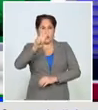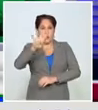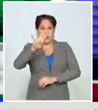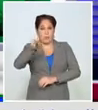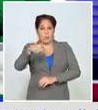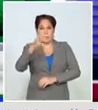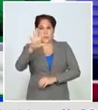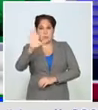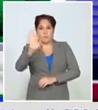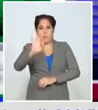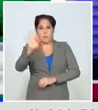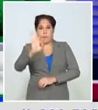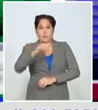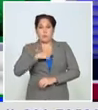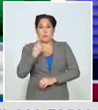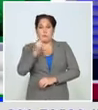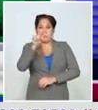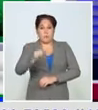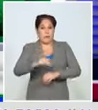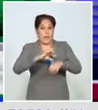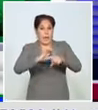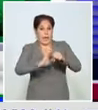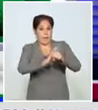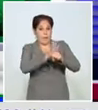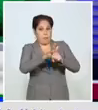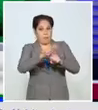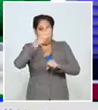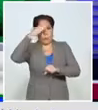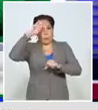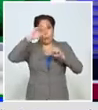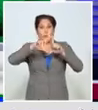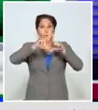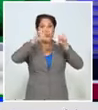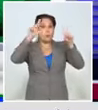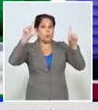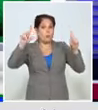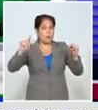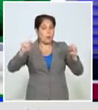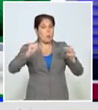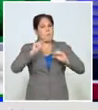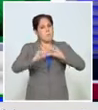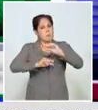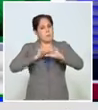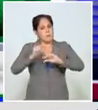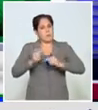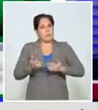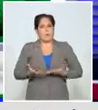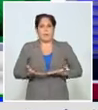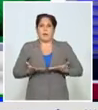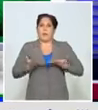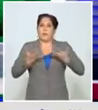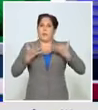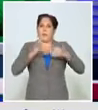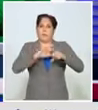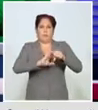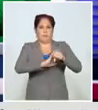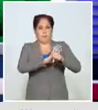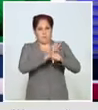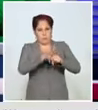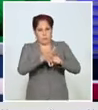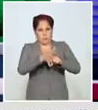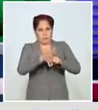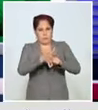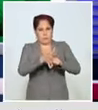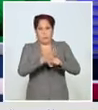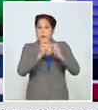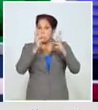94,5% de los pacientes diagnosticados en Cuba se han recuperado de la enfermedad. Una